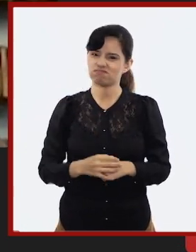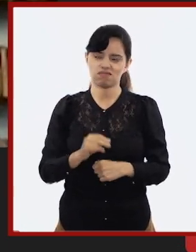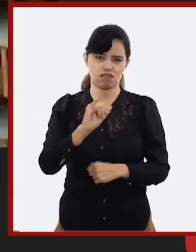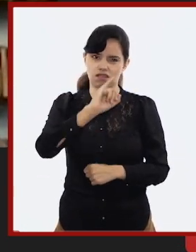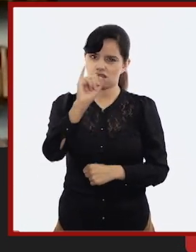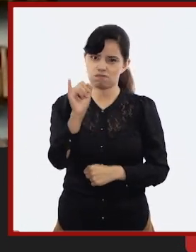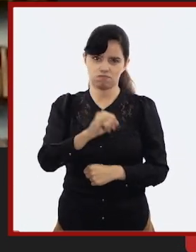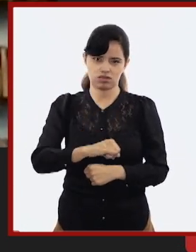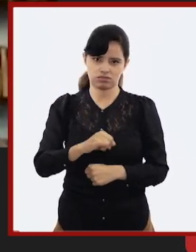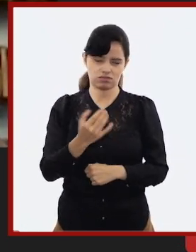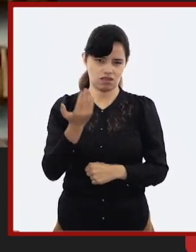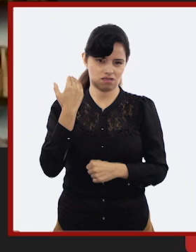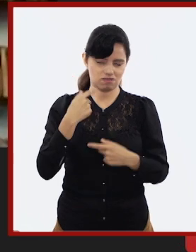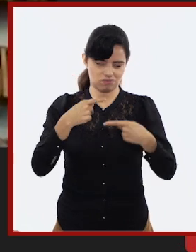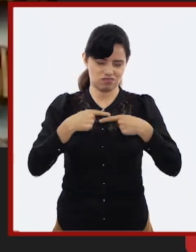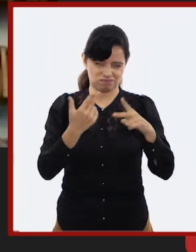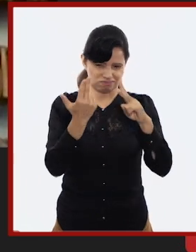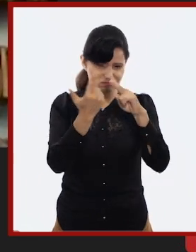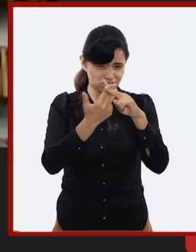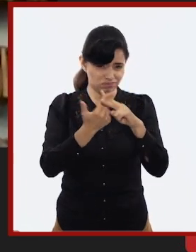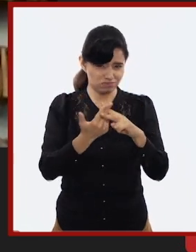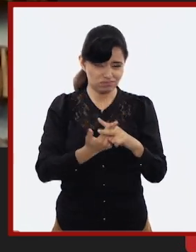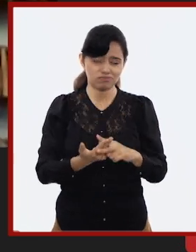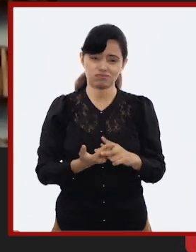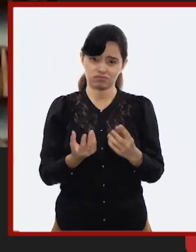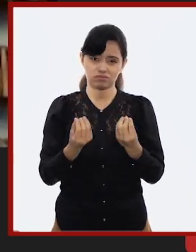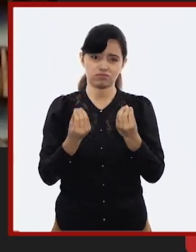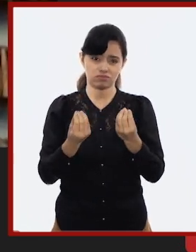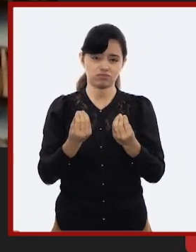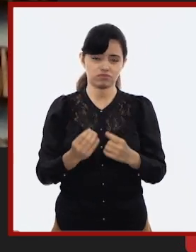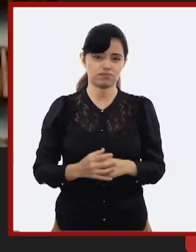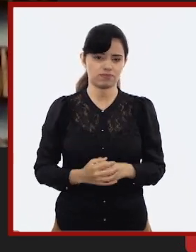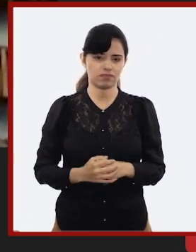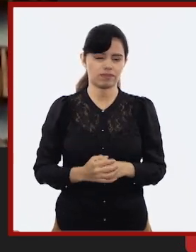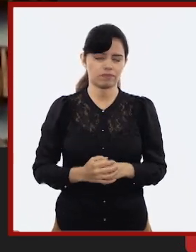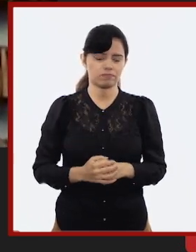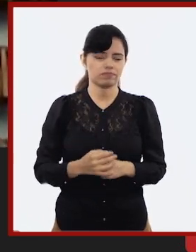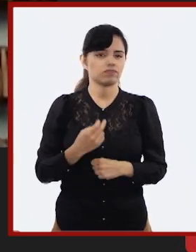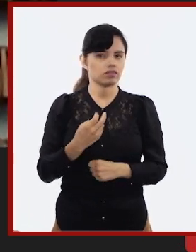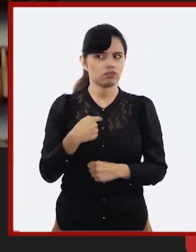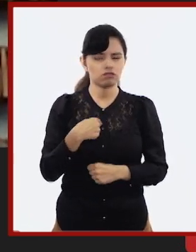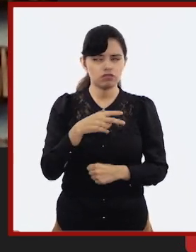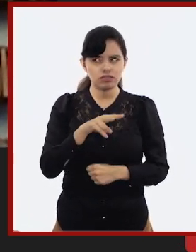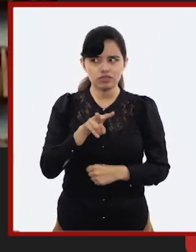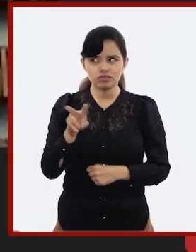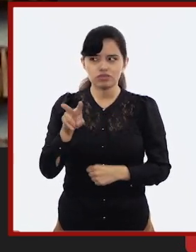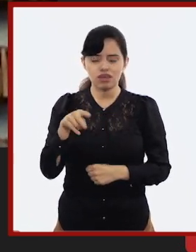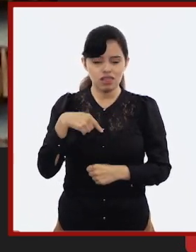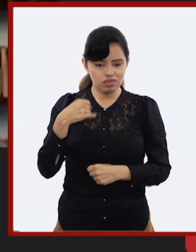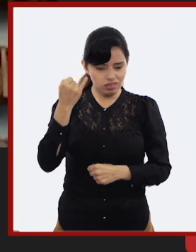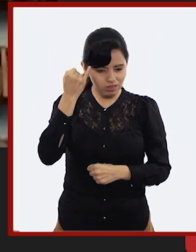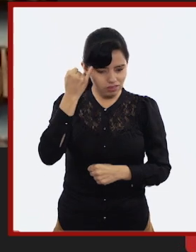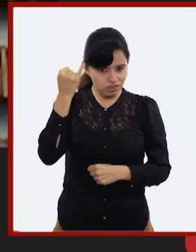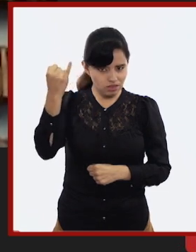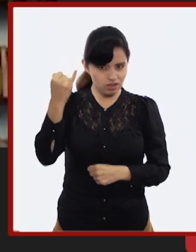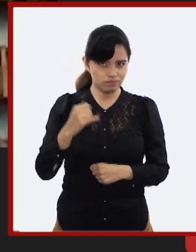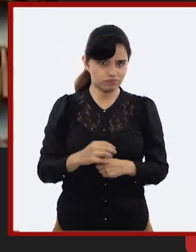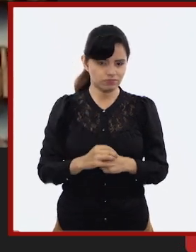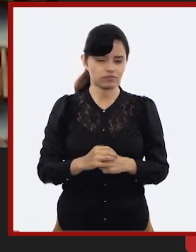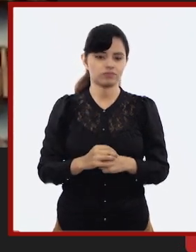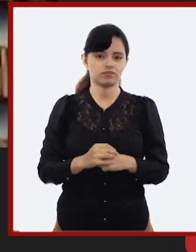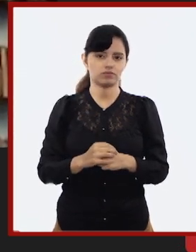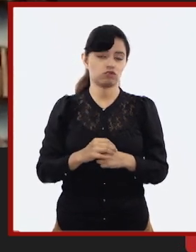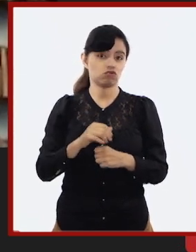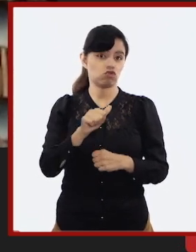como el que se hizo. Entonces, en ese momento a mí se me ocurrió, yo no sabía que